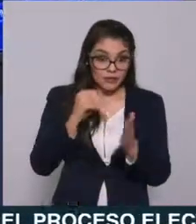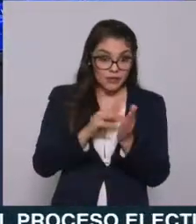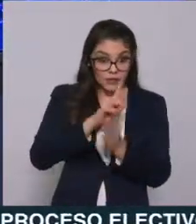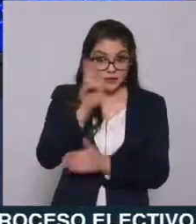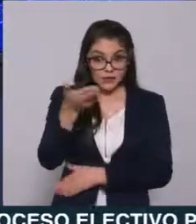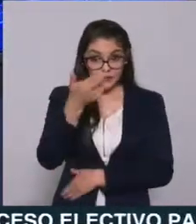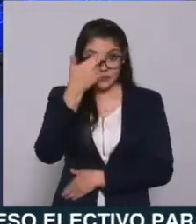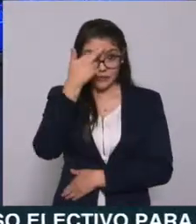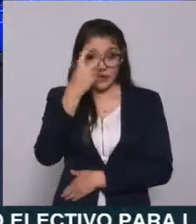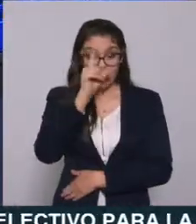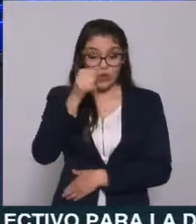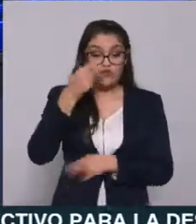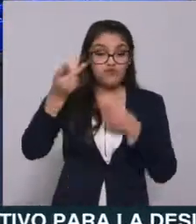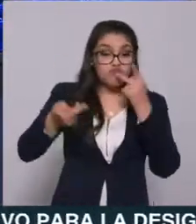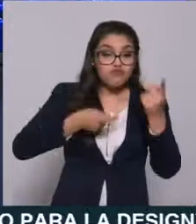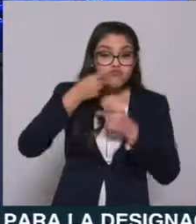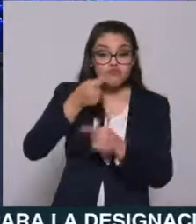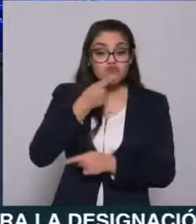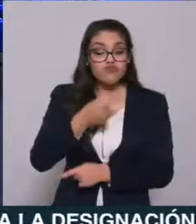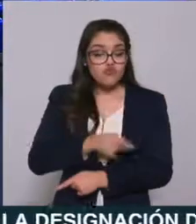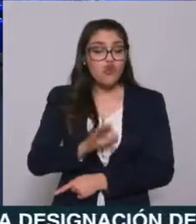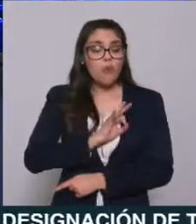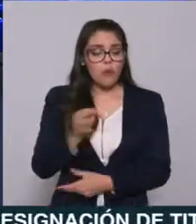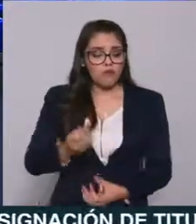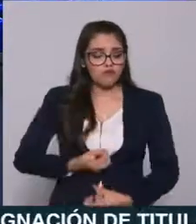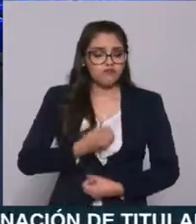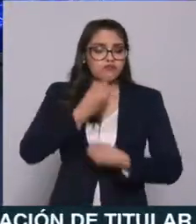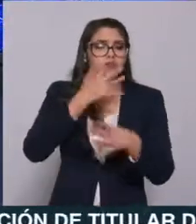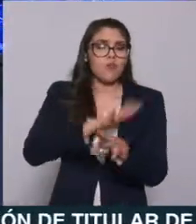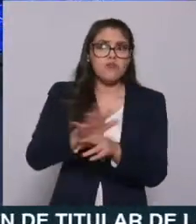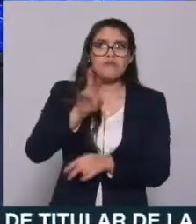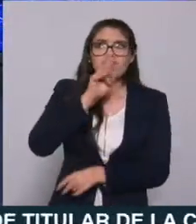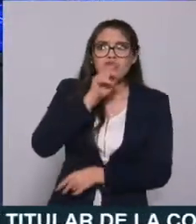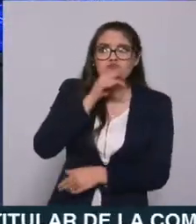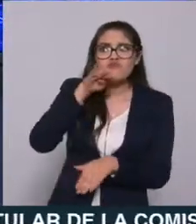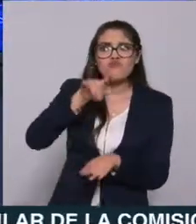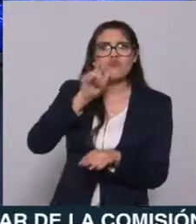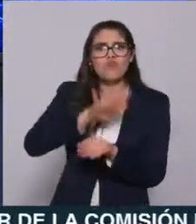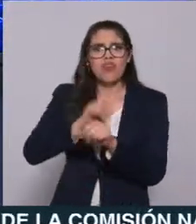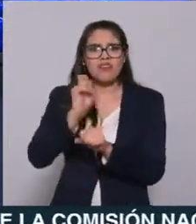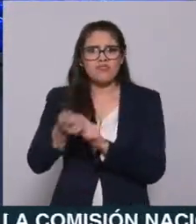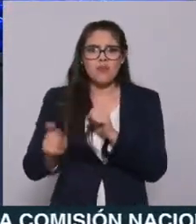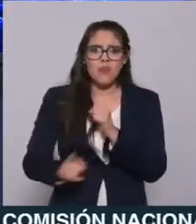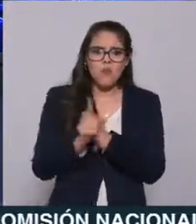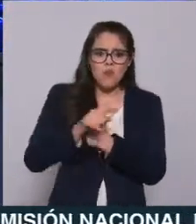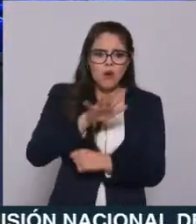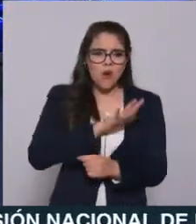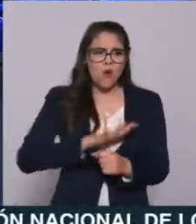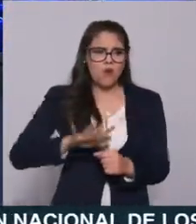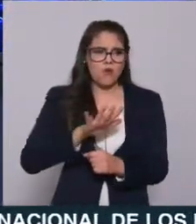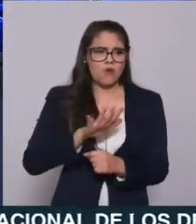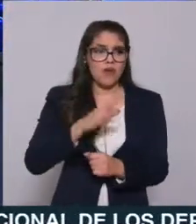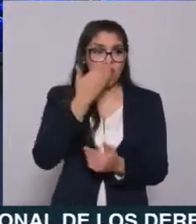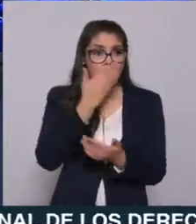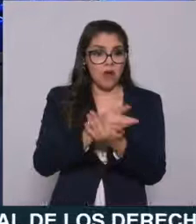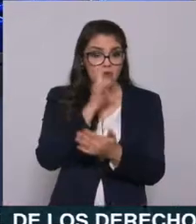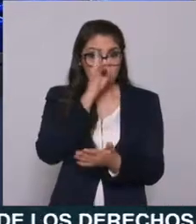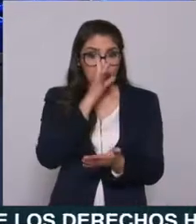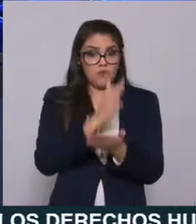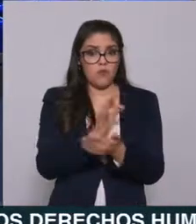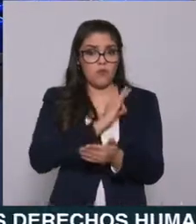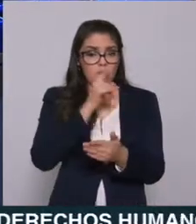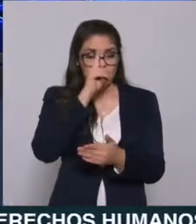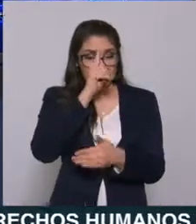porque a través de esta consulta los menores van a poder expresar sus inquietudes sobre los problemas de su comunidad, pero no solo eso, también podrán